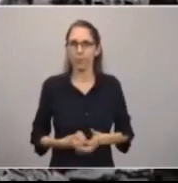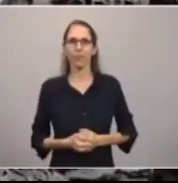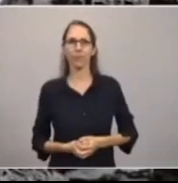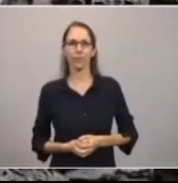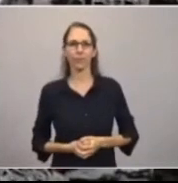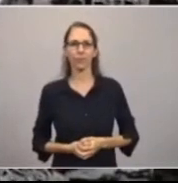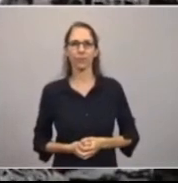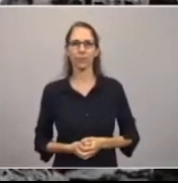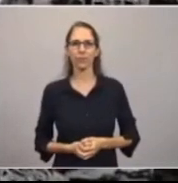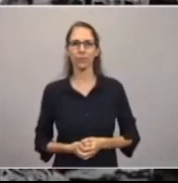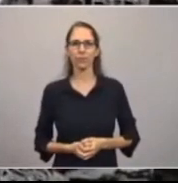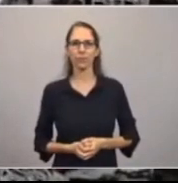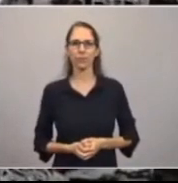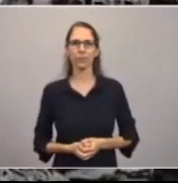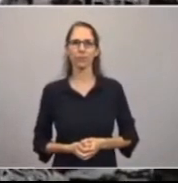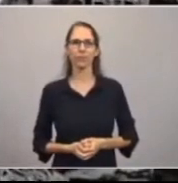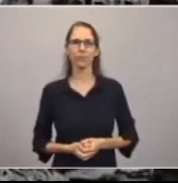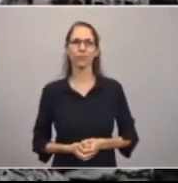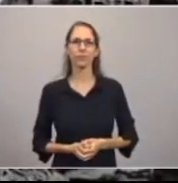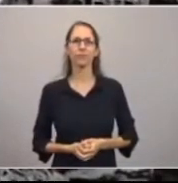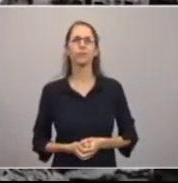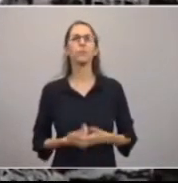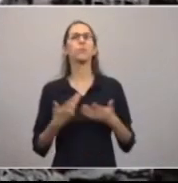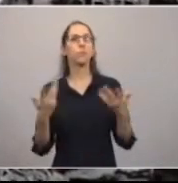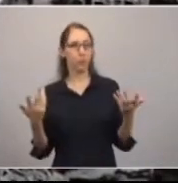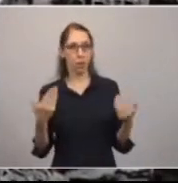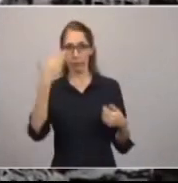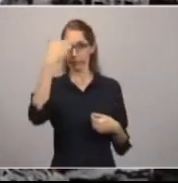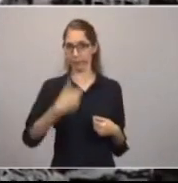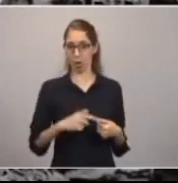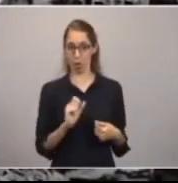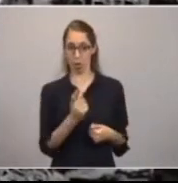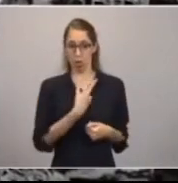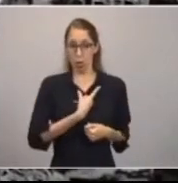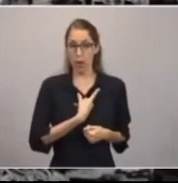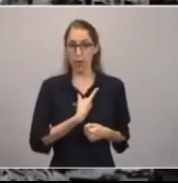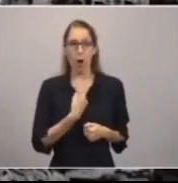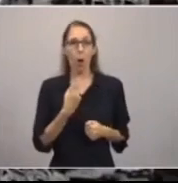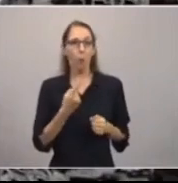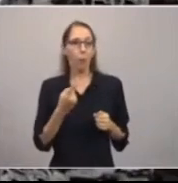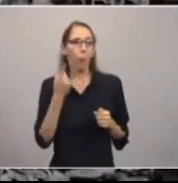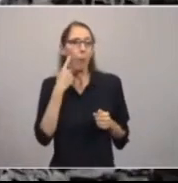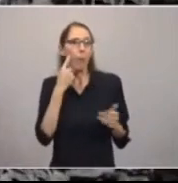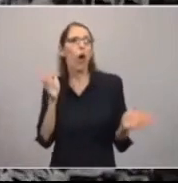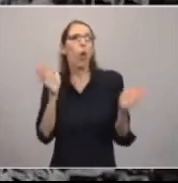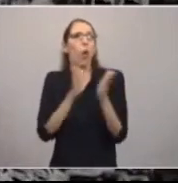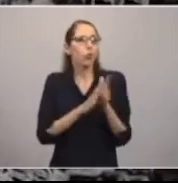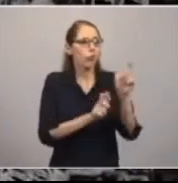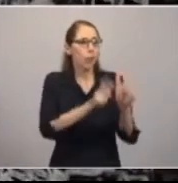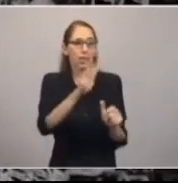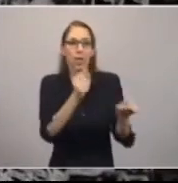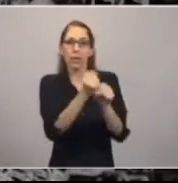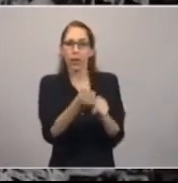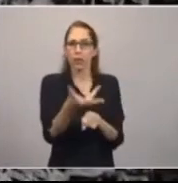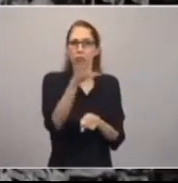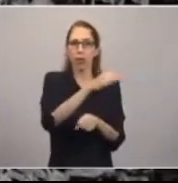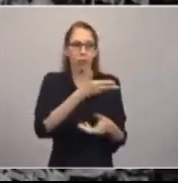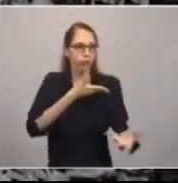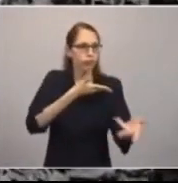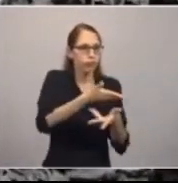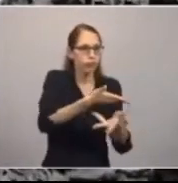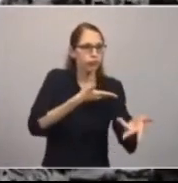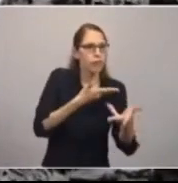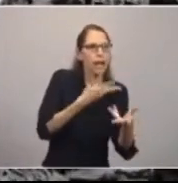Y vive con los laburantes las vicisitudes también del ciclo económico, de cosas que no maneja y está ahí poniendo el hombro y a veces